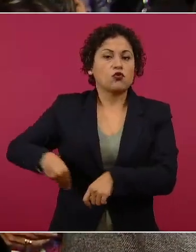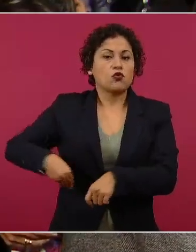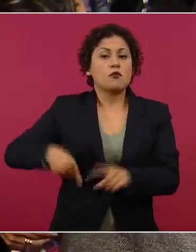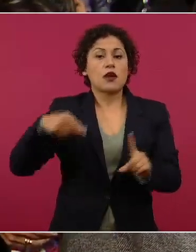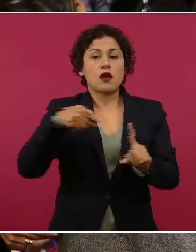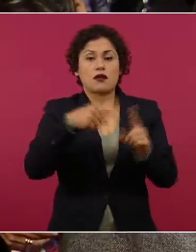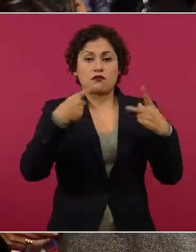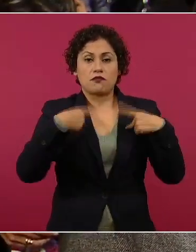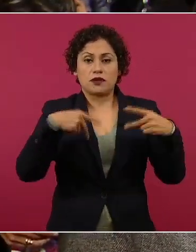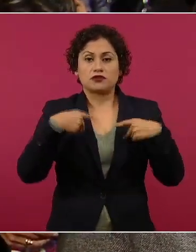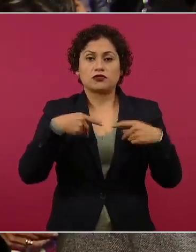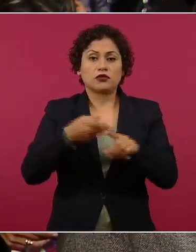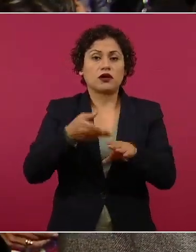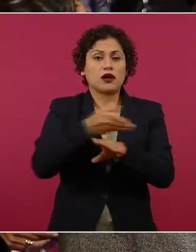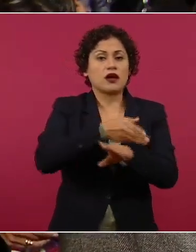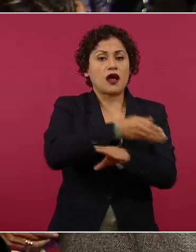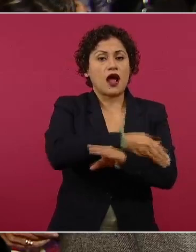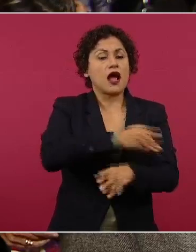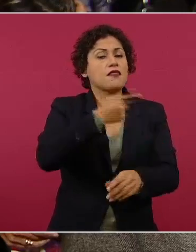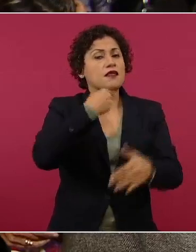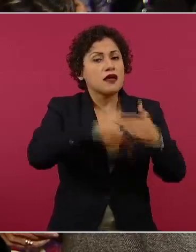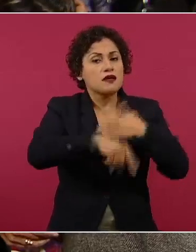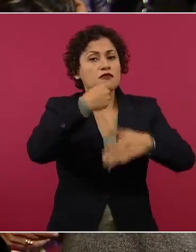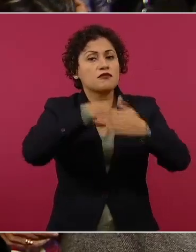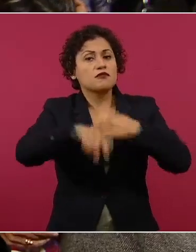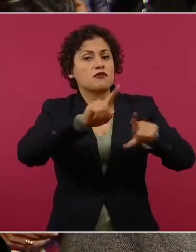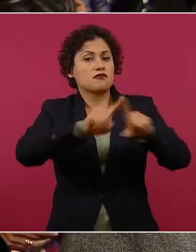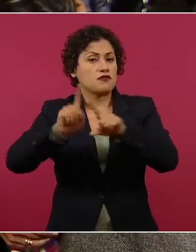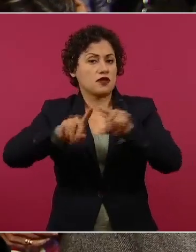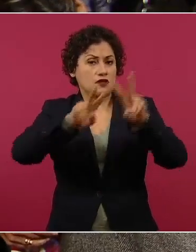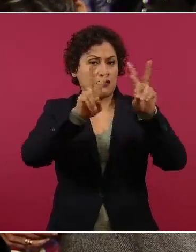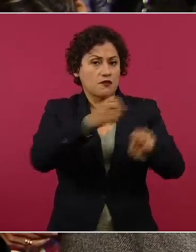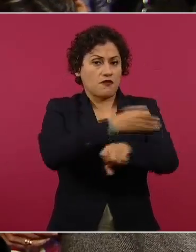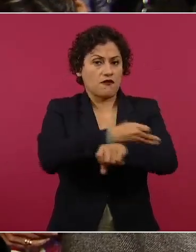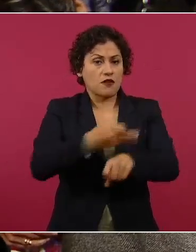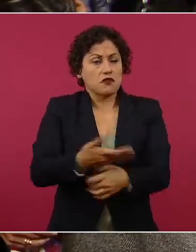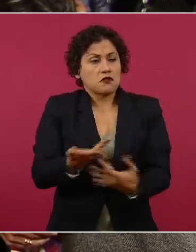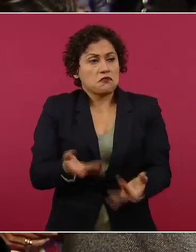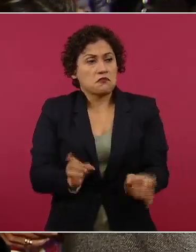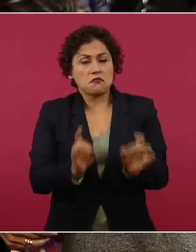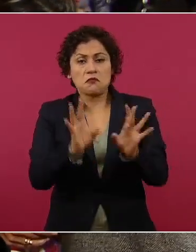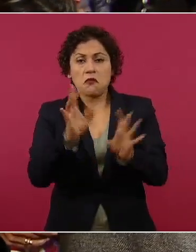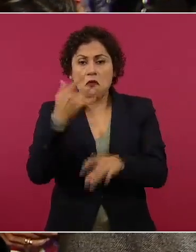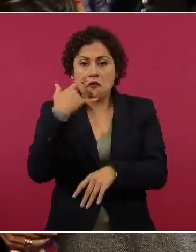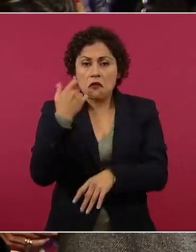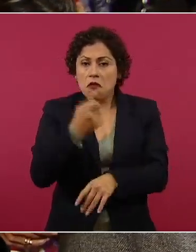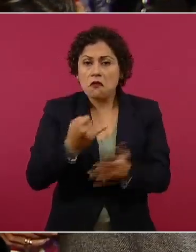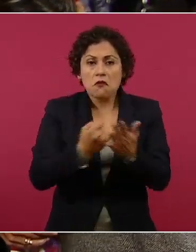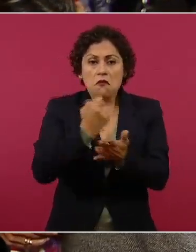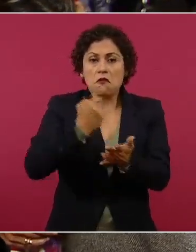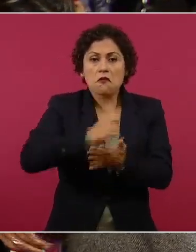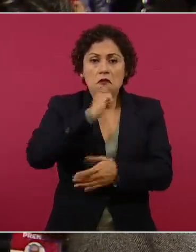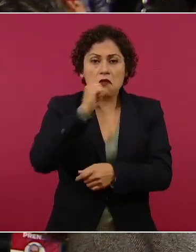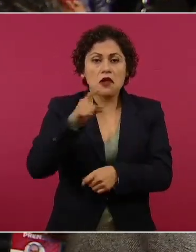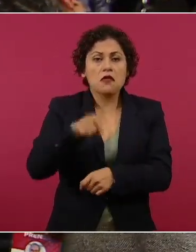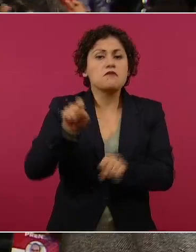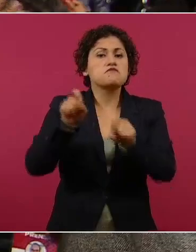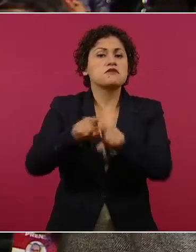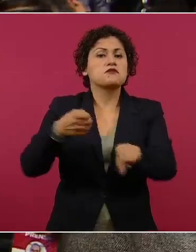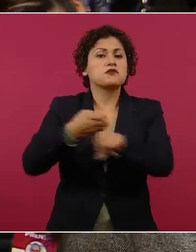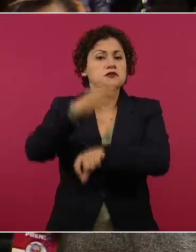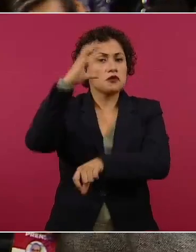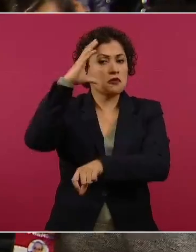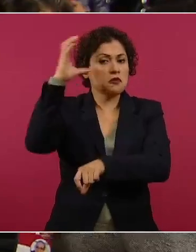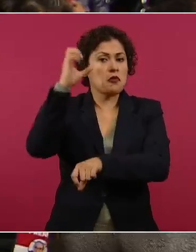diversas denuncias por violencia familiar que inexplicablemente no han procedido ni han sido atendidas por las autoridades de Morelos, quienes aparentemente